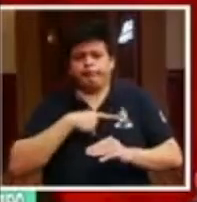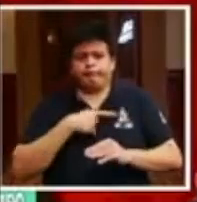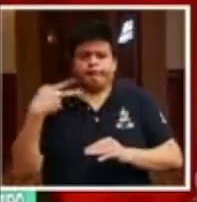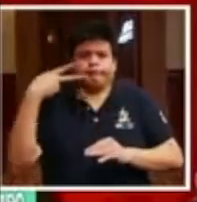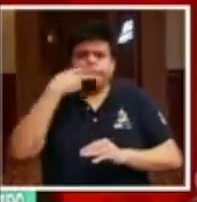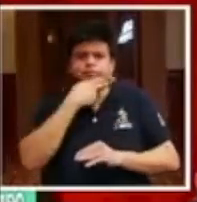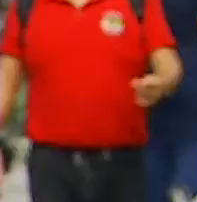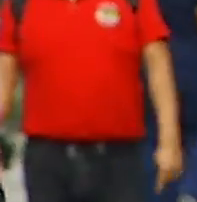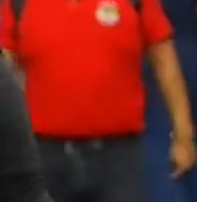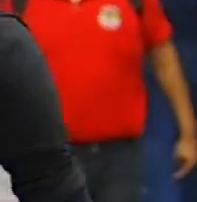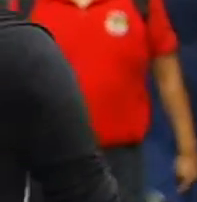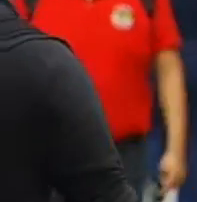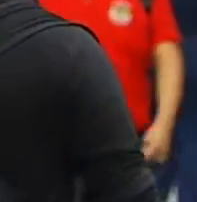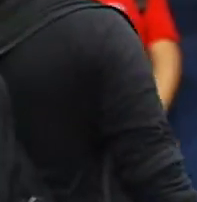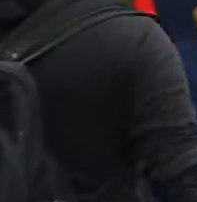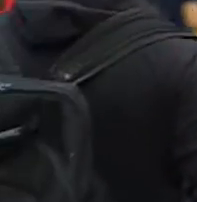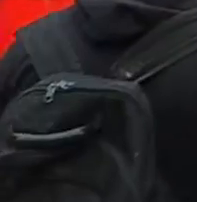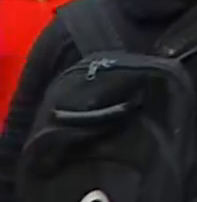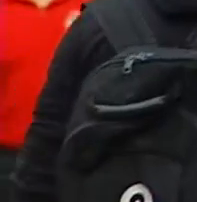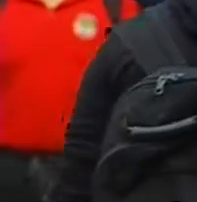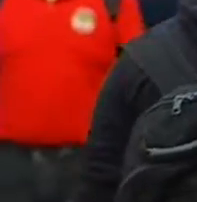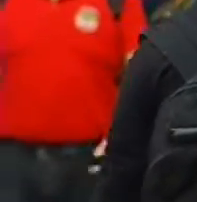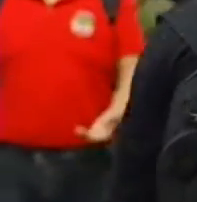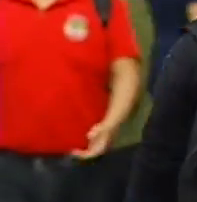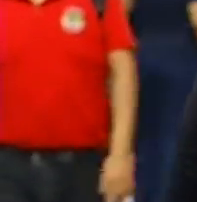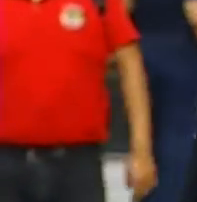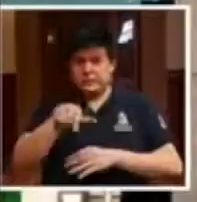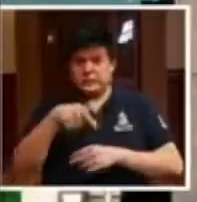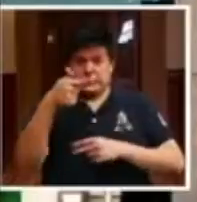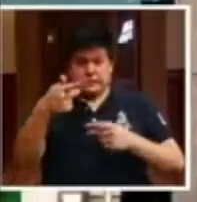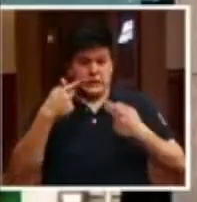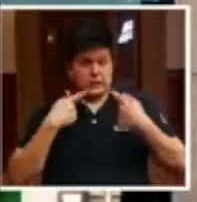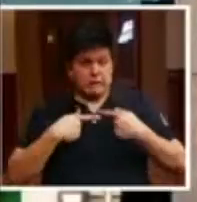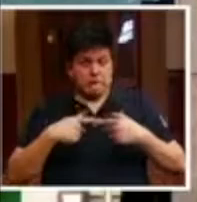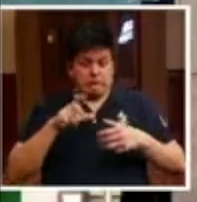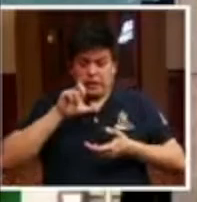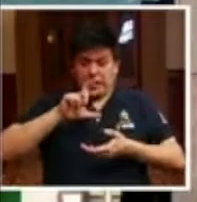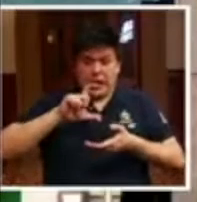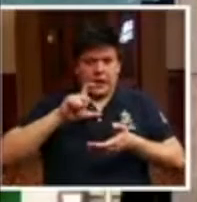llegar a buen puerto. Se estima que en Nuevo León fuman alrededor de